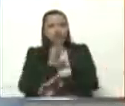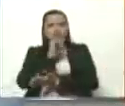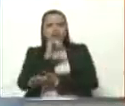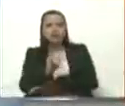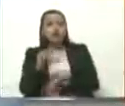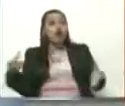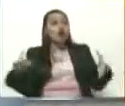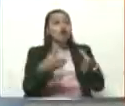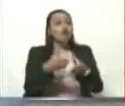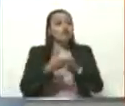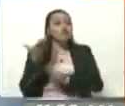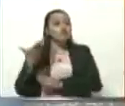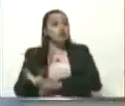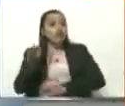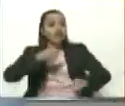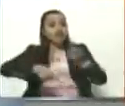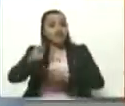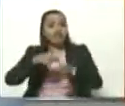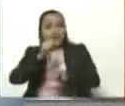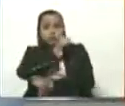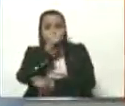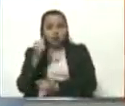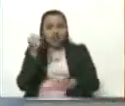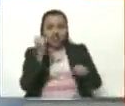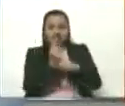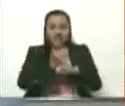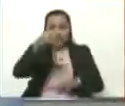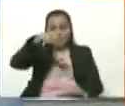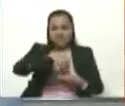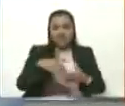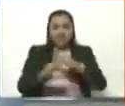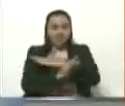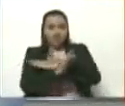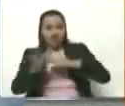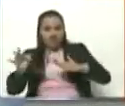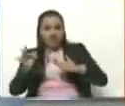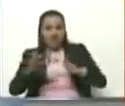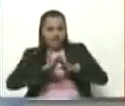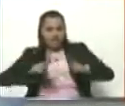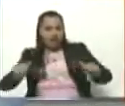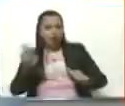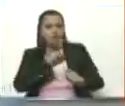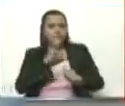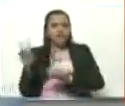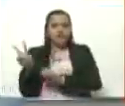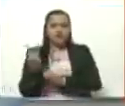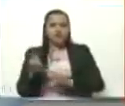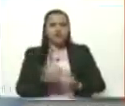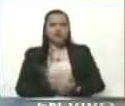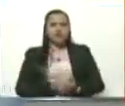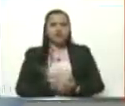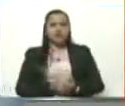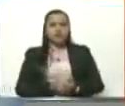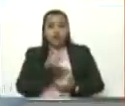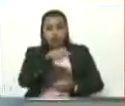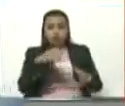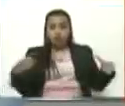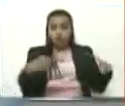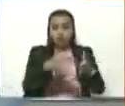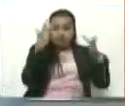mafias del narcotráfico que operan en las fronteras y territorios de venezuela esta división